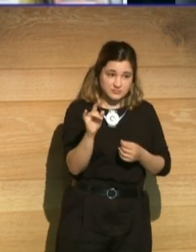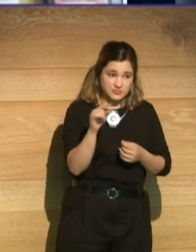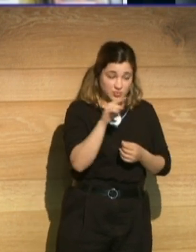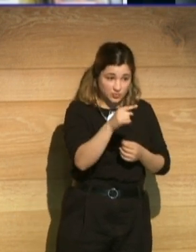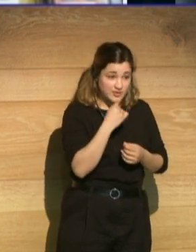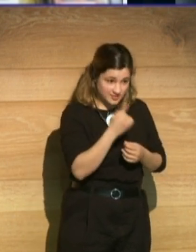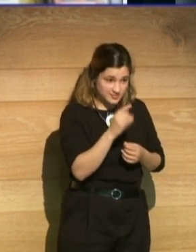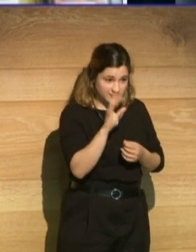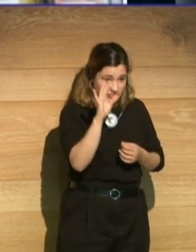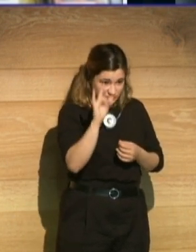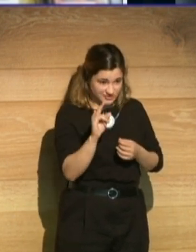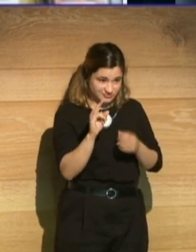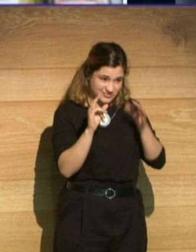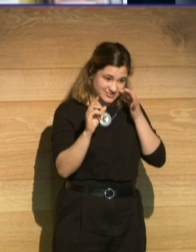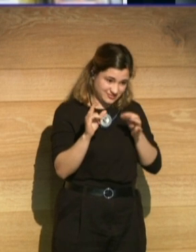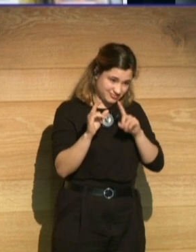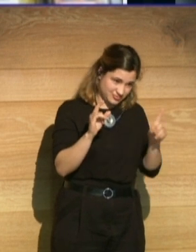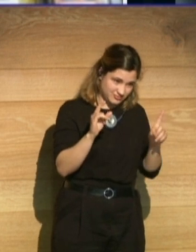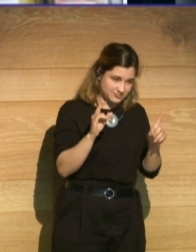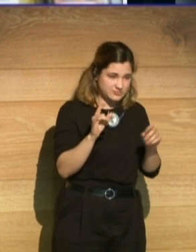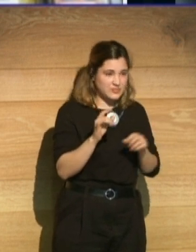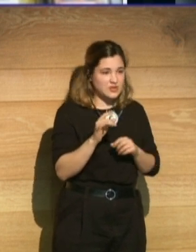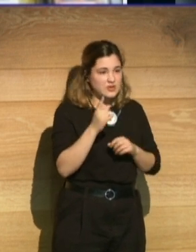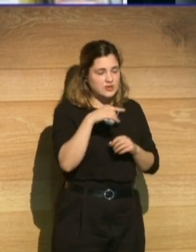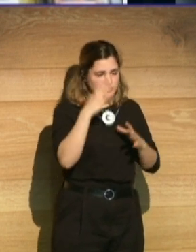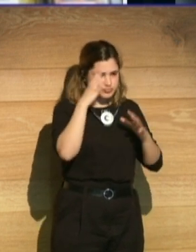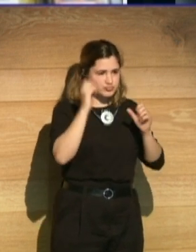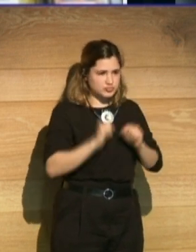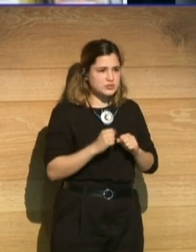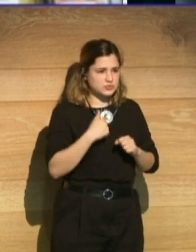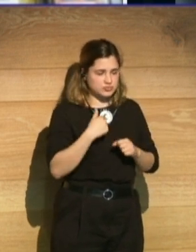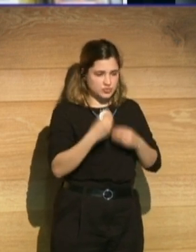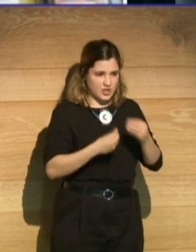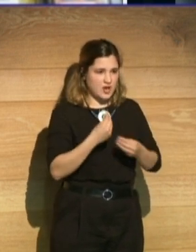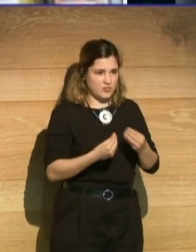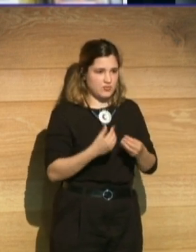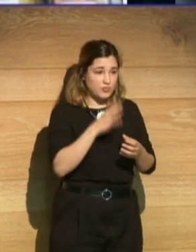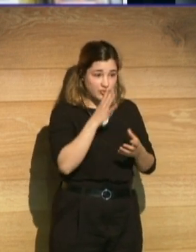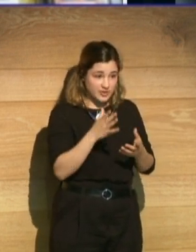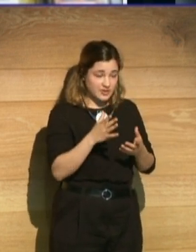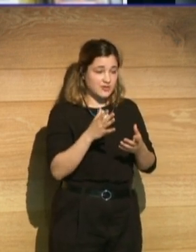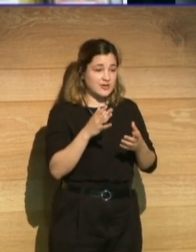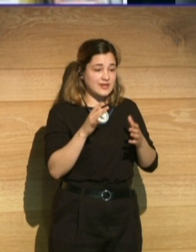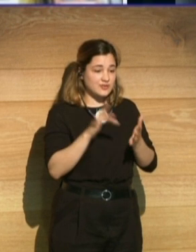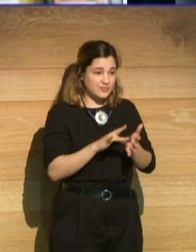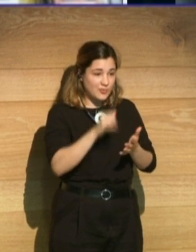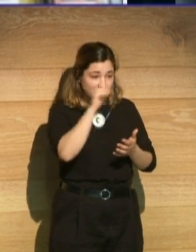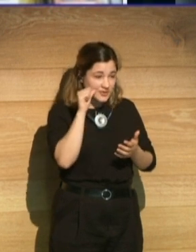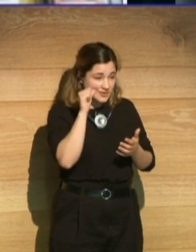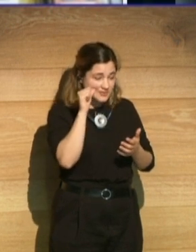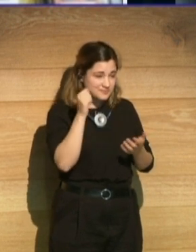usted es un sí que niega, estaban convencidos de lo que estaban haciendo, porque en ese momento Mussolini brilla de una